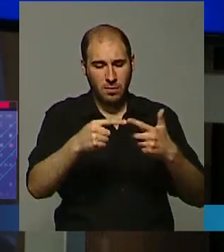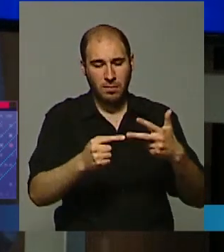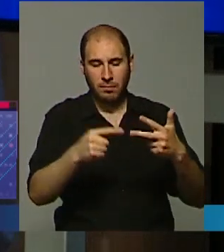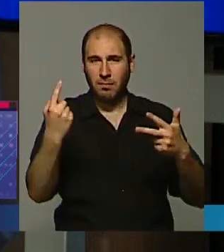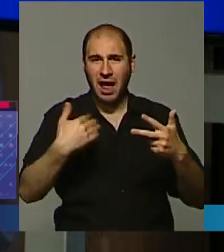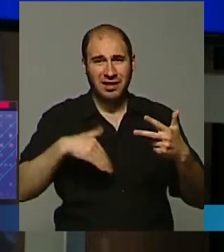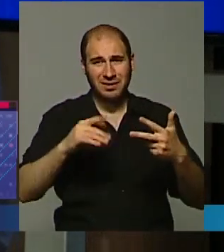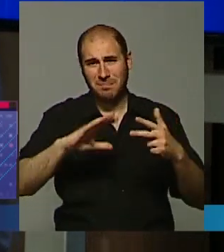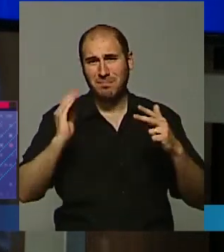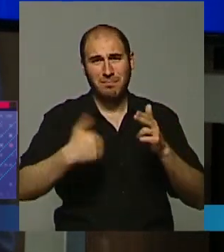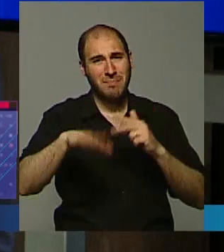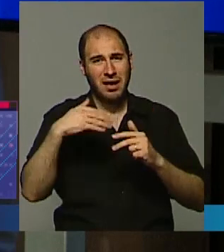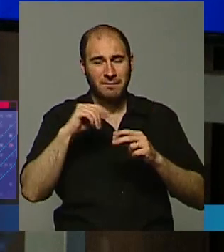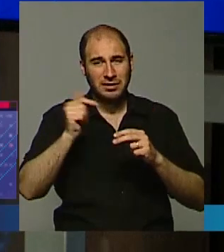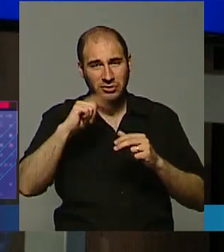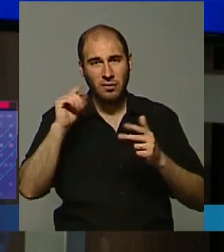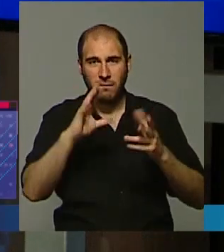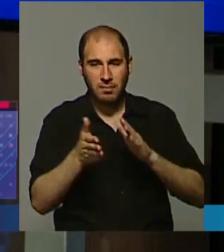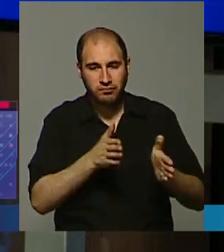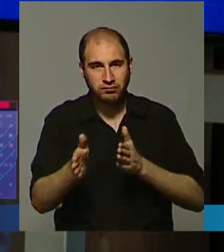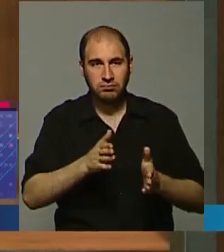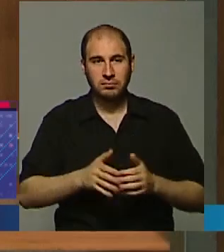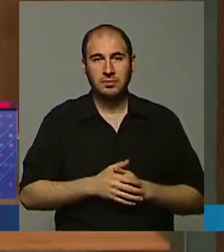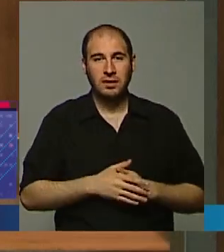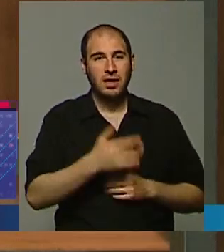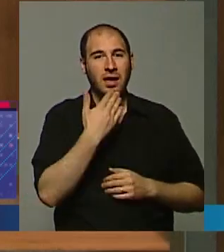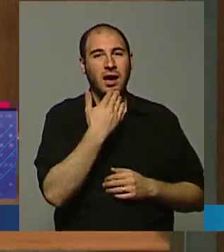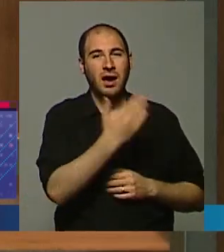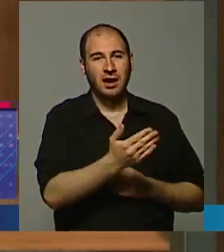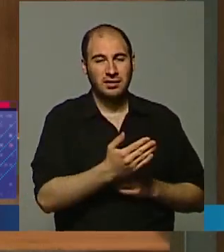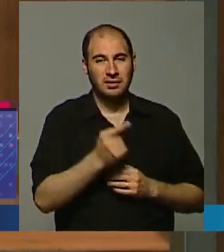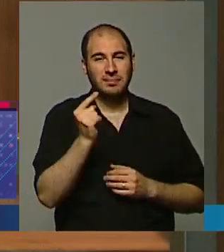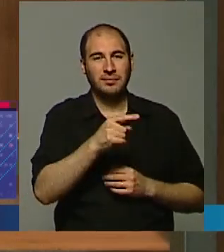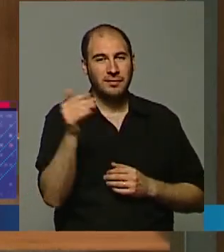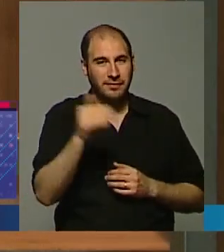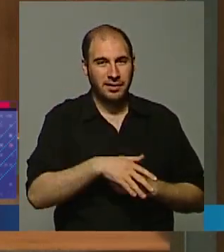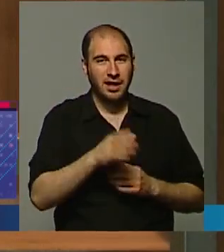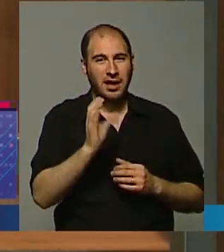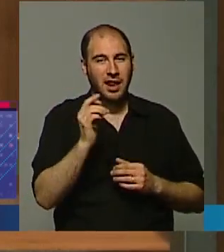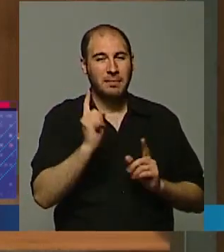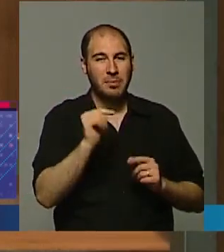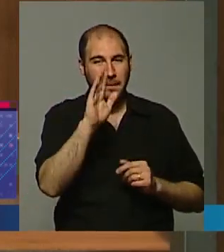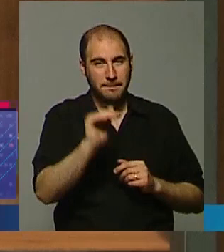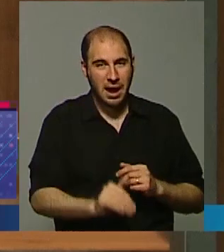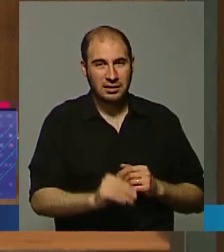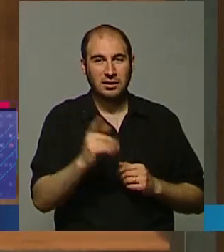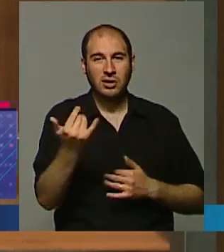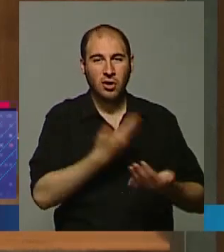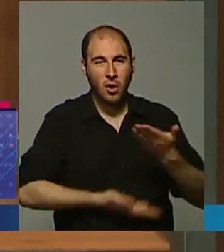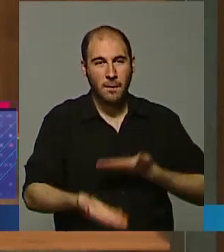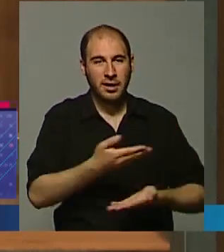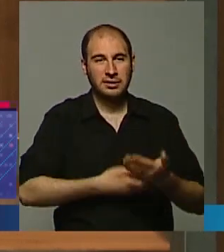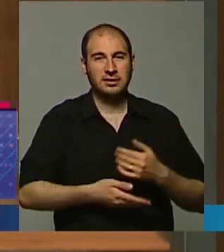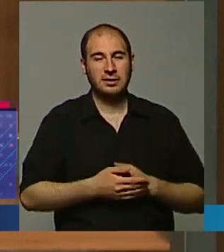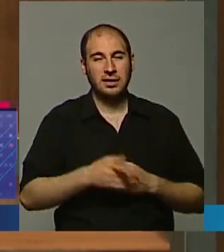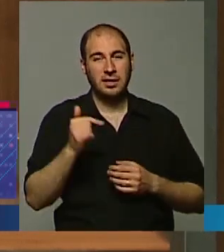mundo. Así que evidentemente el camino tiene que ir por ese lado. Bueno, José, muchísimas gracias por venir a nuestro estudio como cada martes para compartir